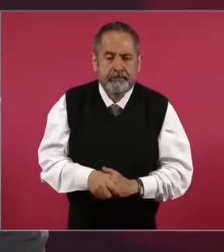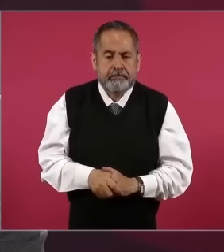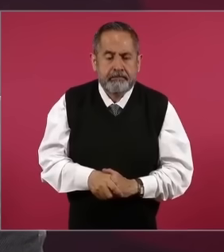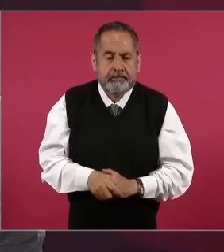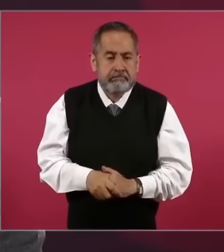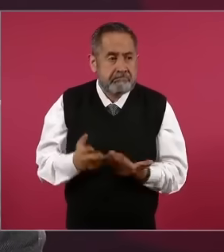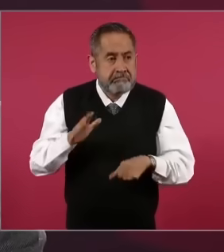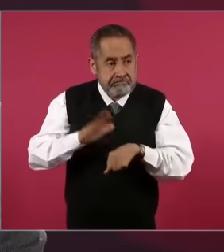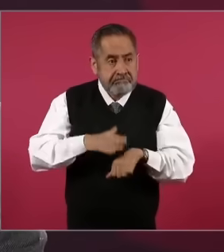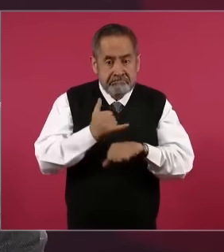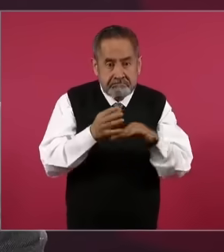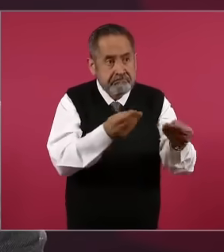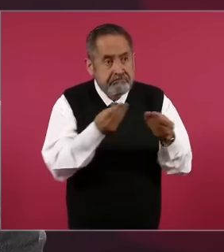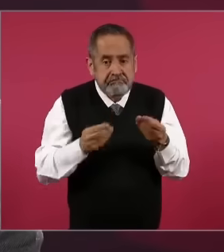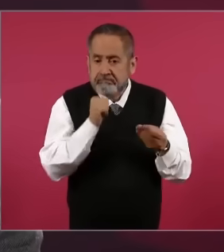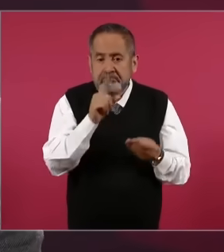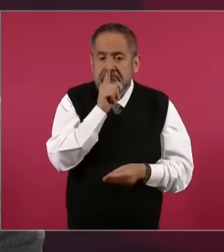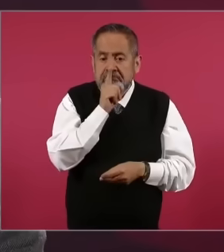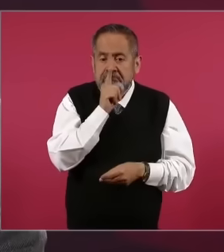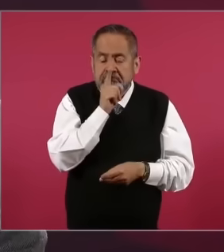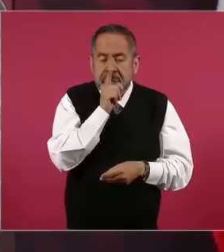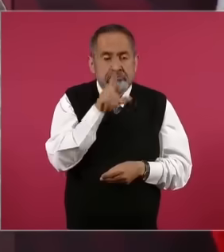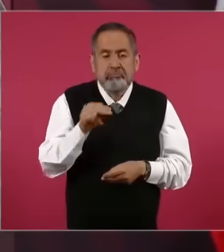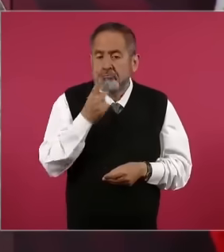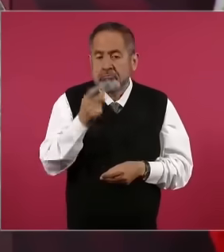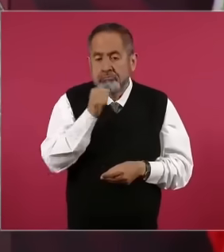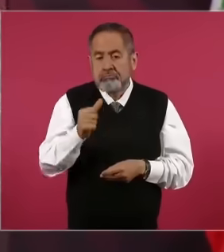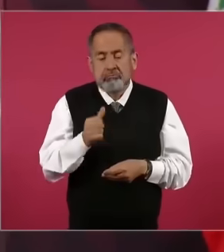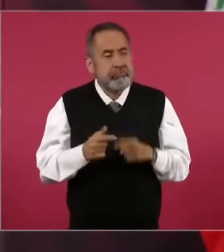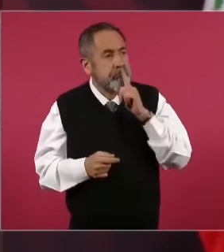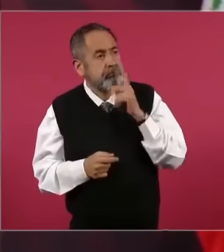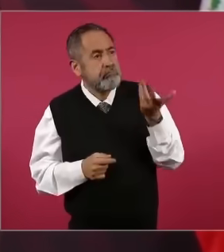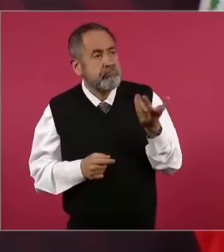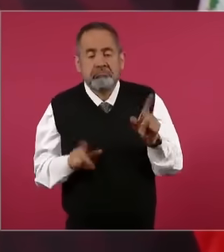No ha habido más, solo un avión